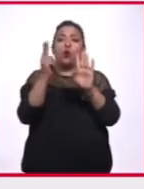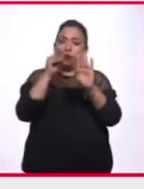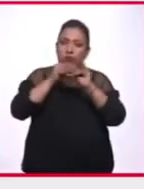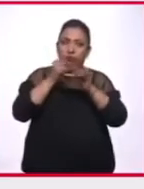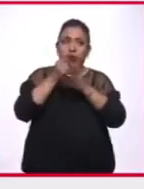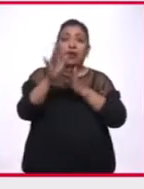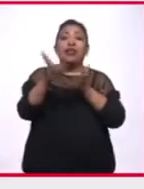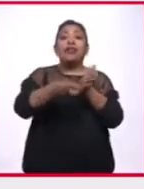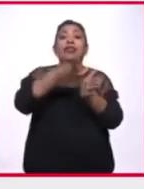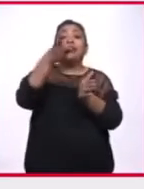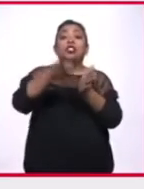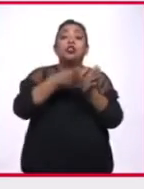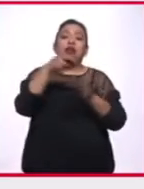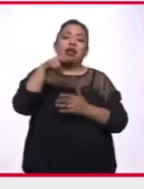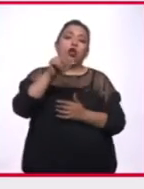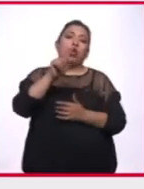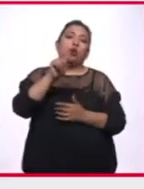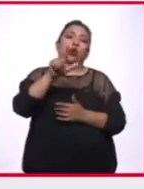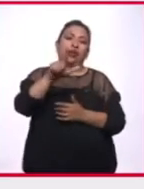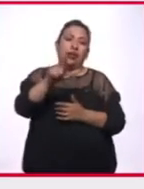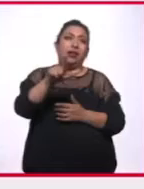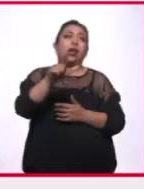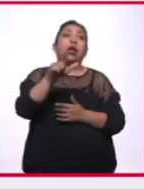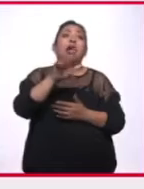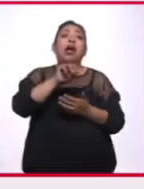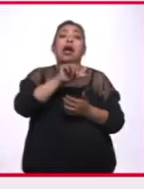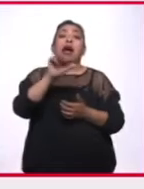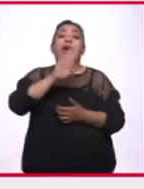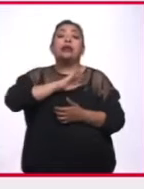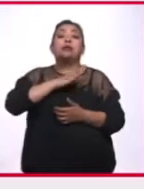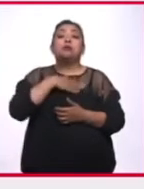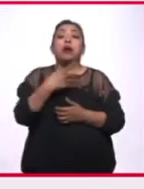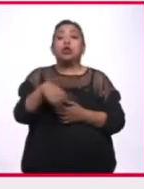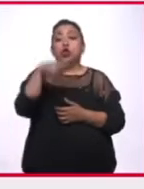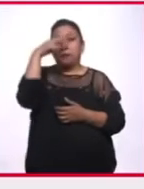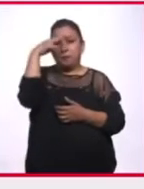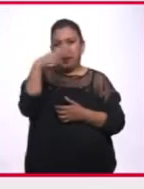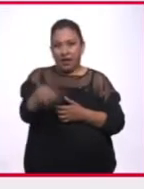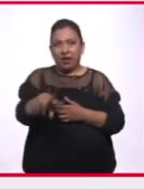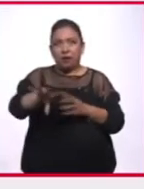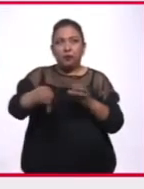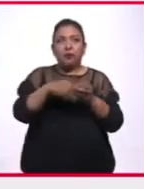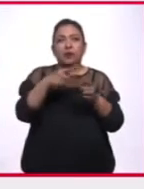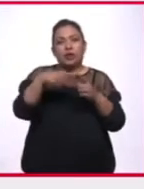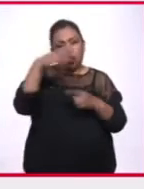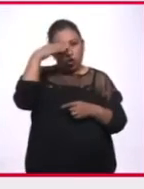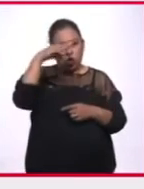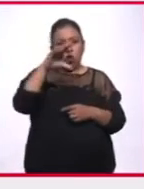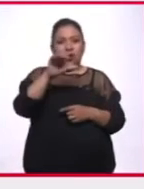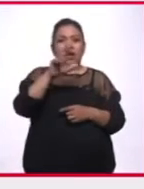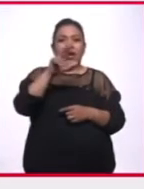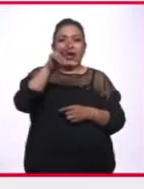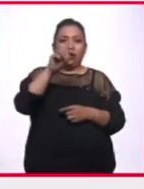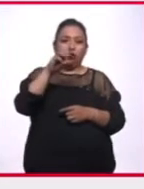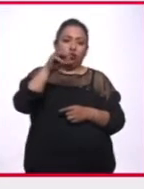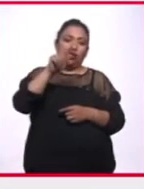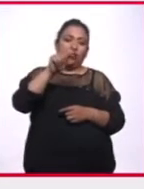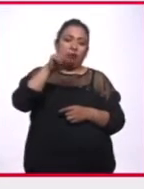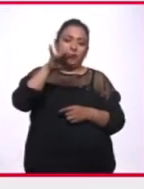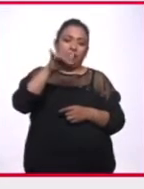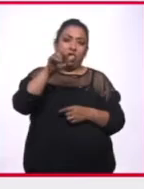el diccionario del náhuatl en el español de México, compilado por don Carlos Montemayor en una